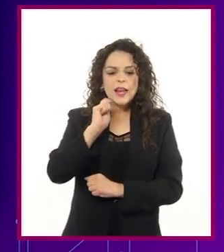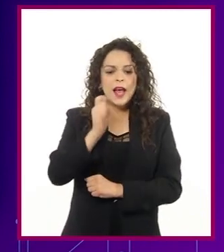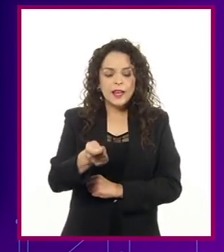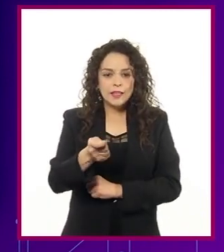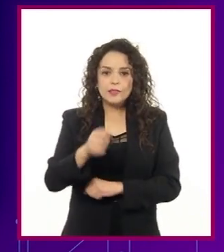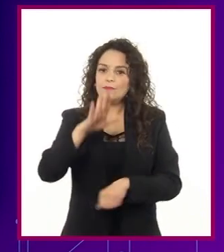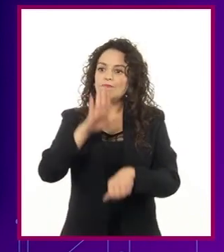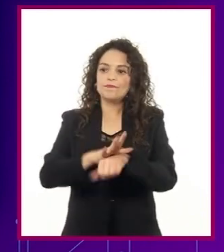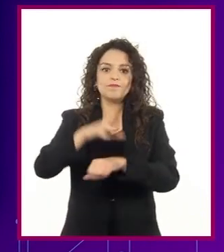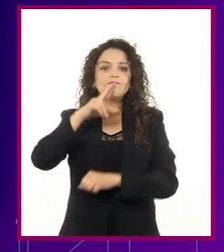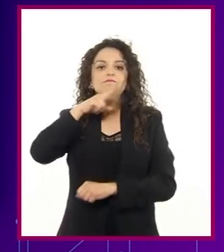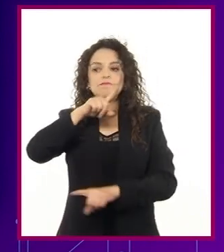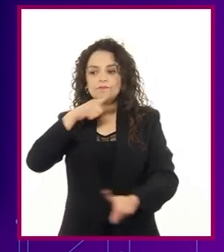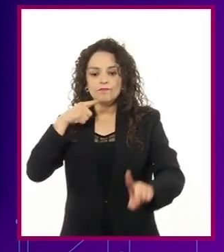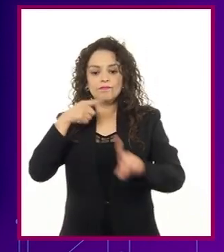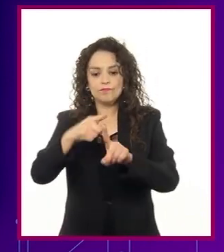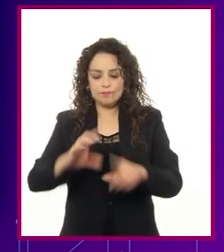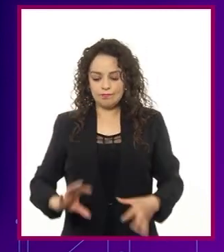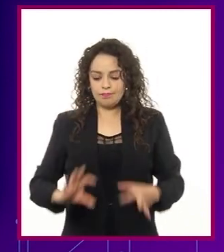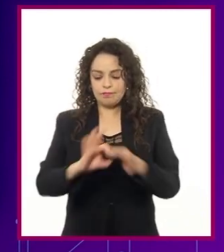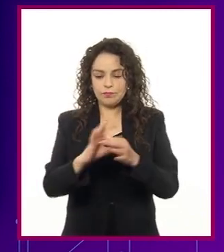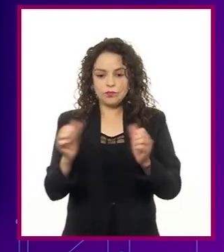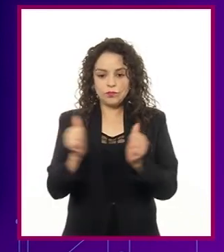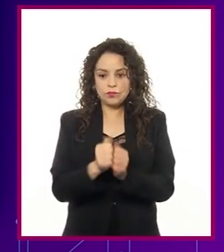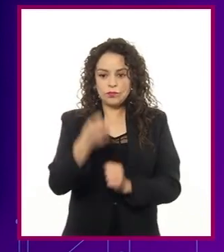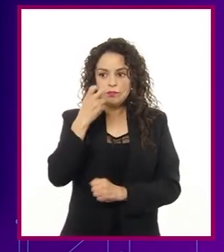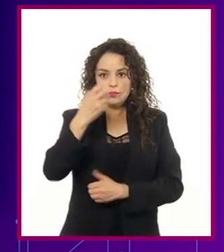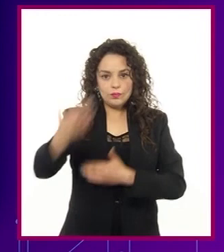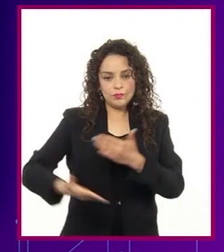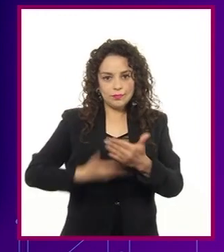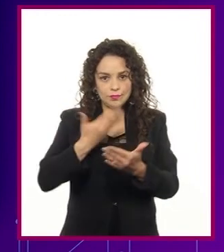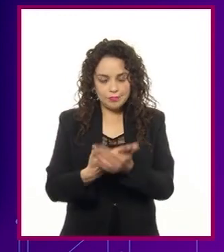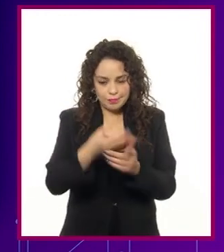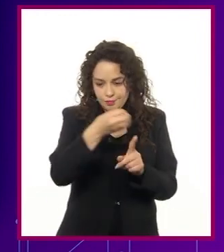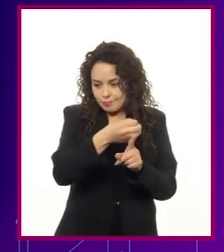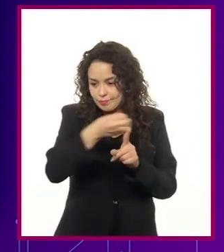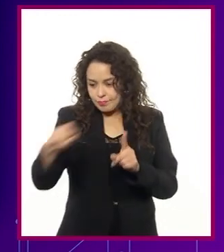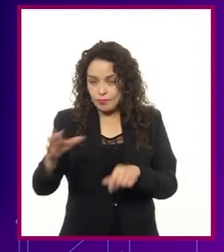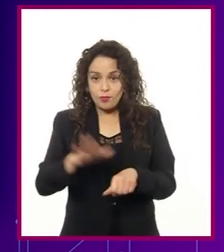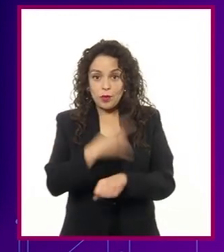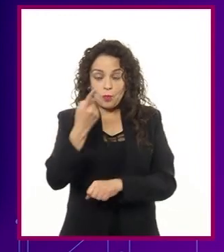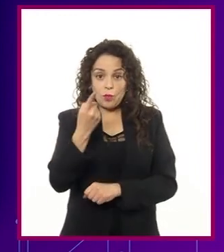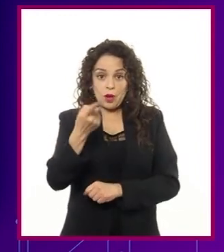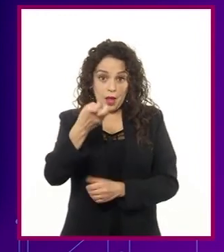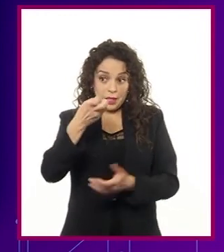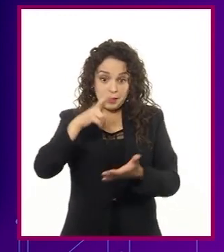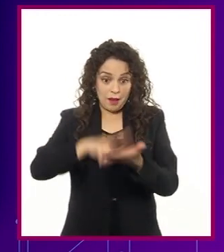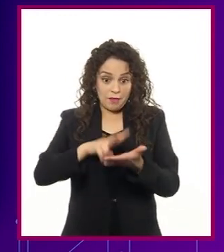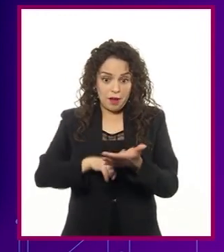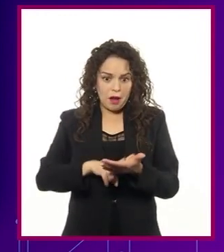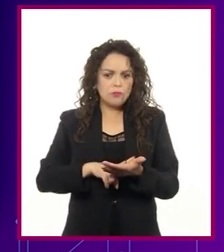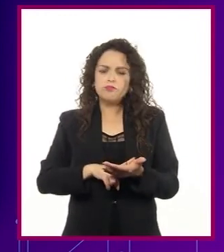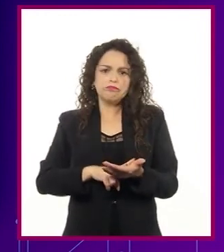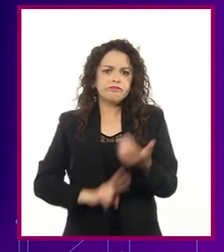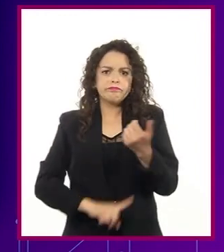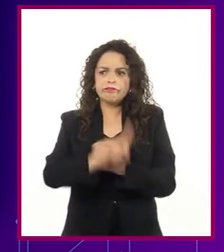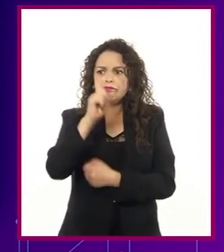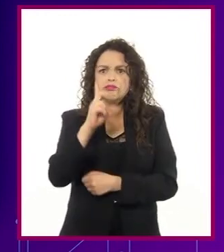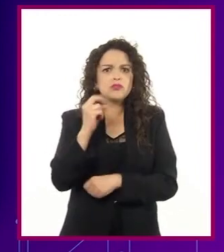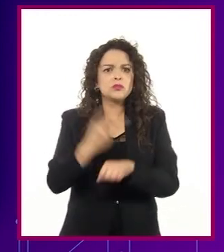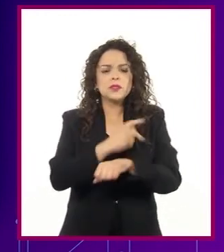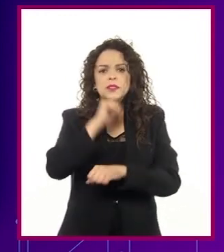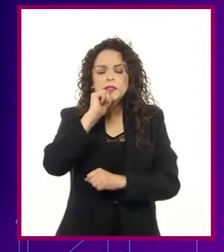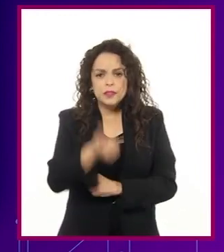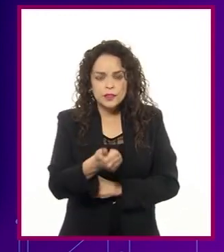mejor describe este planteamiento, ya que los valores atípicos no afectan su valor y, al ser